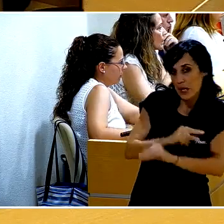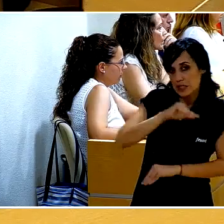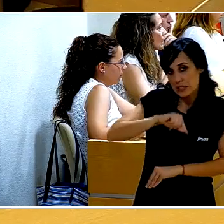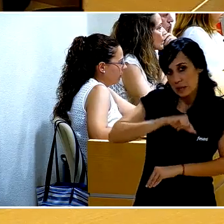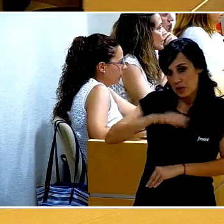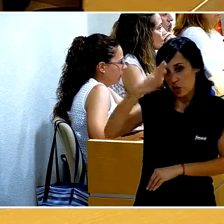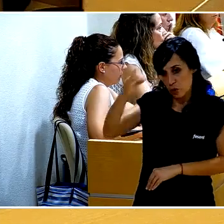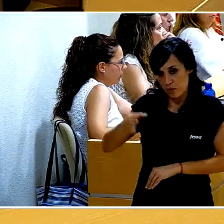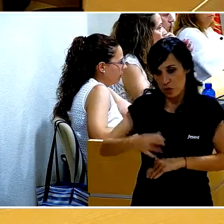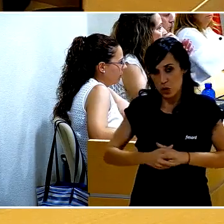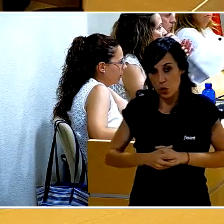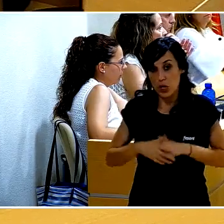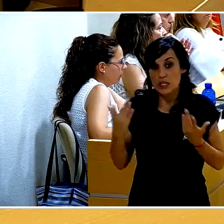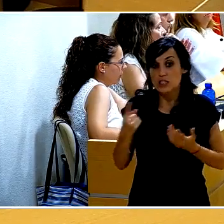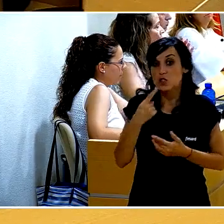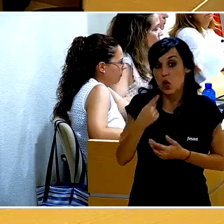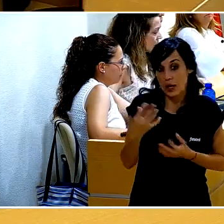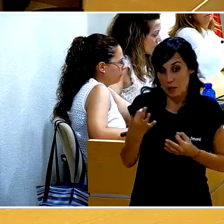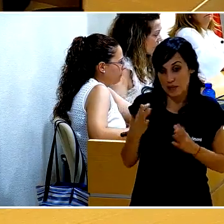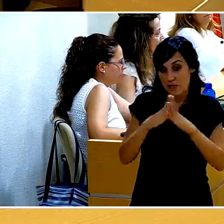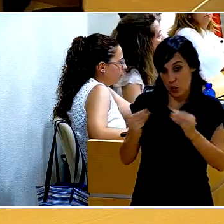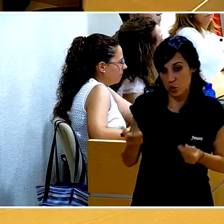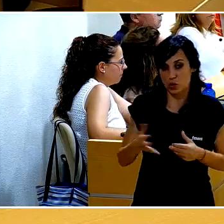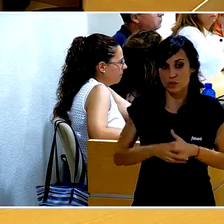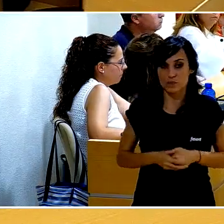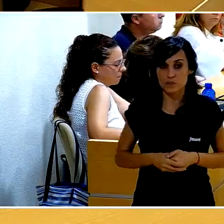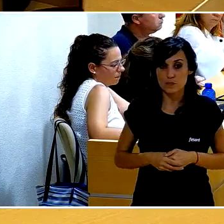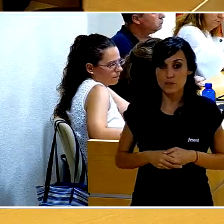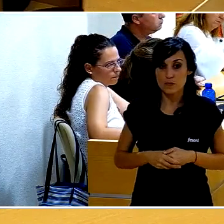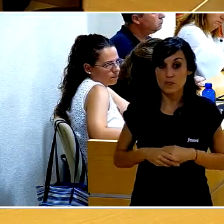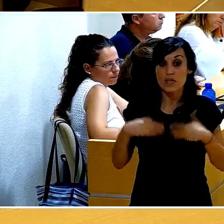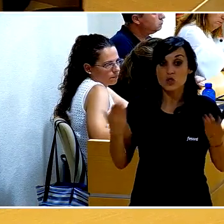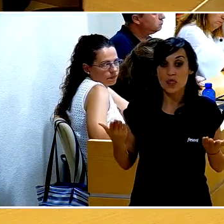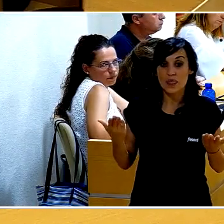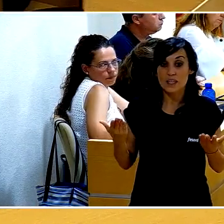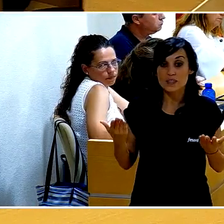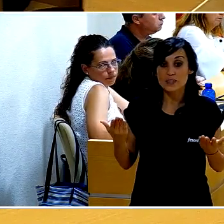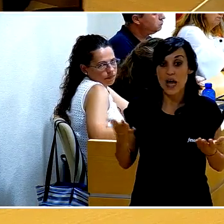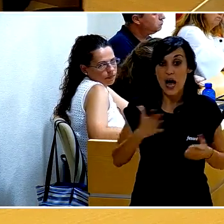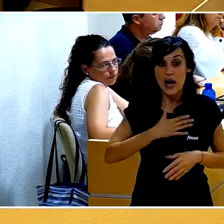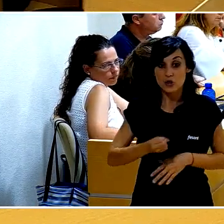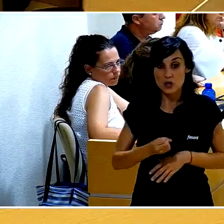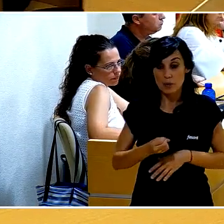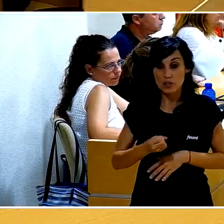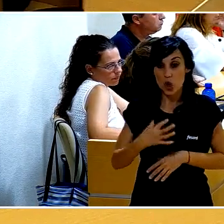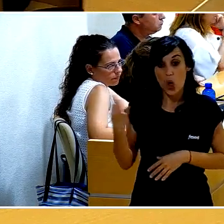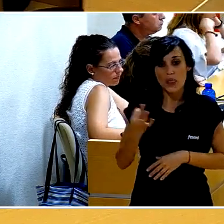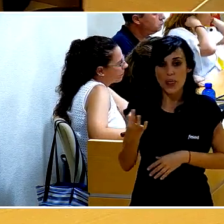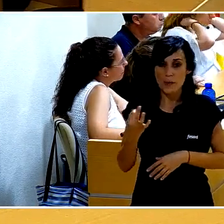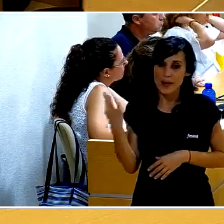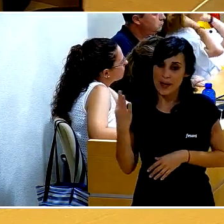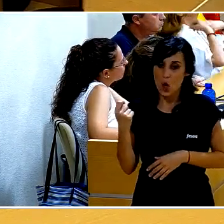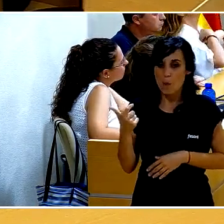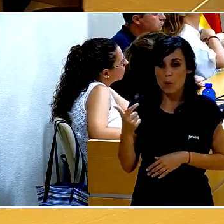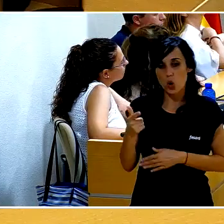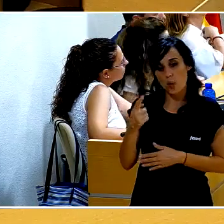la población. Y es lo que está pasando en la Vall d'Uixó. Con lo cual, lo que tenía que haber tenido este ayuntamiento es más mano izquierda, más